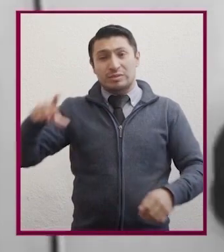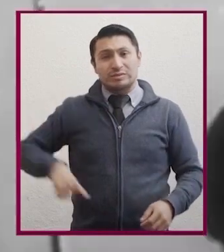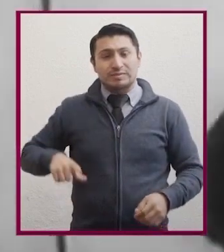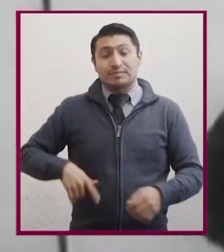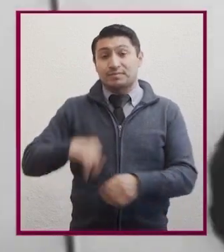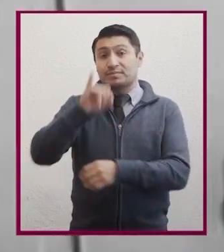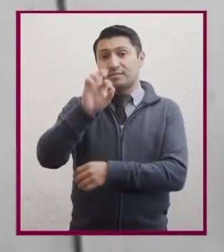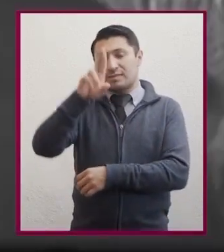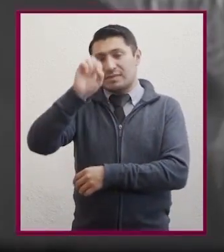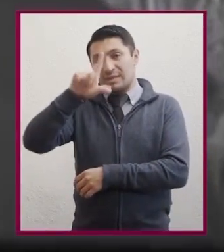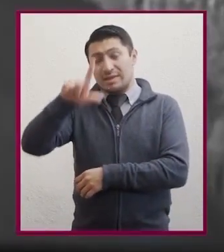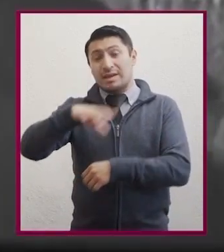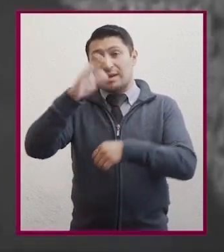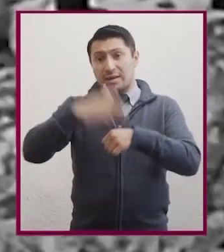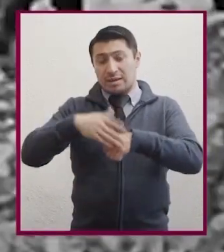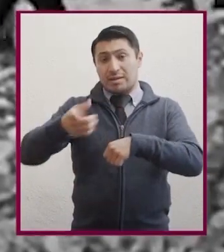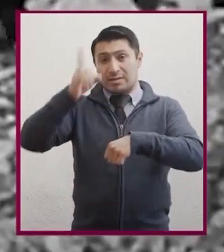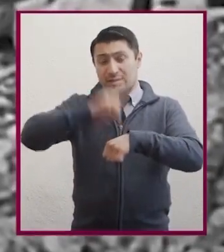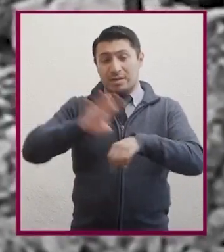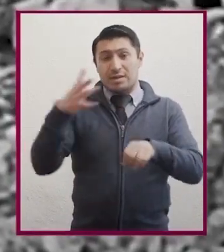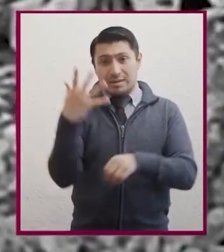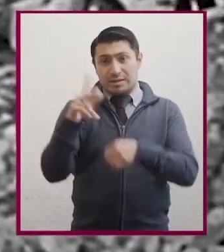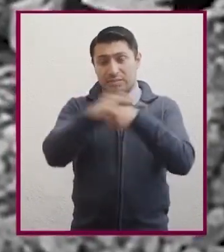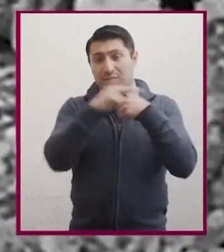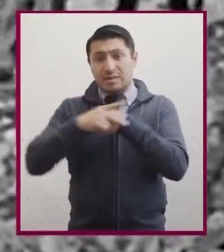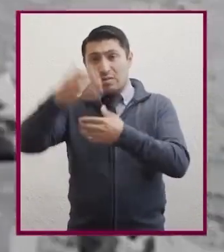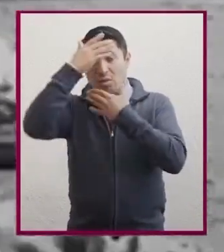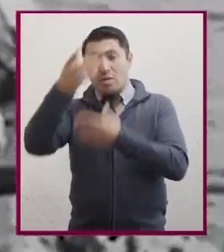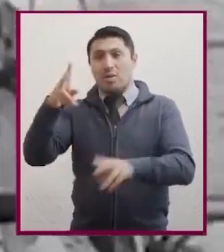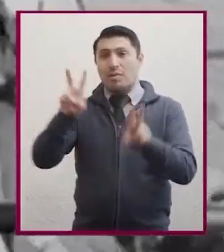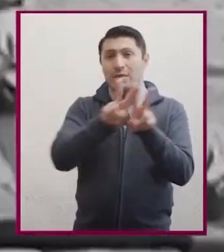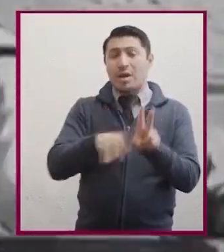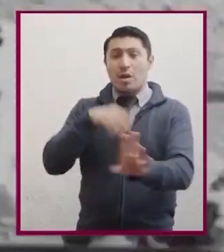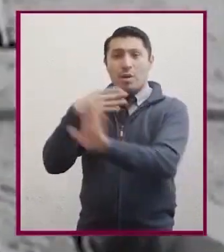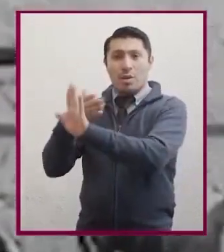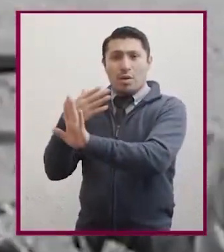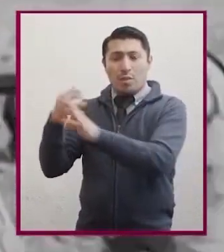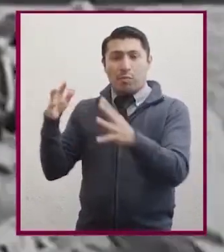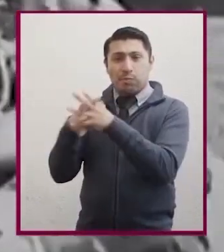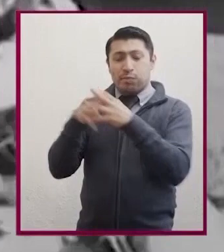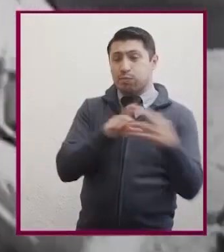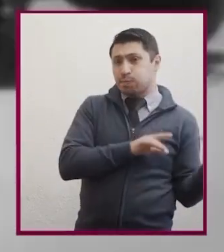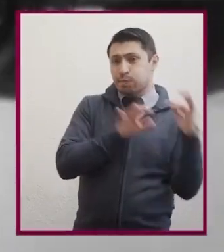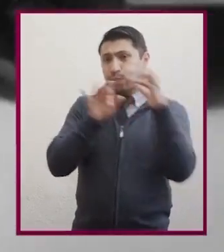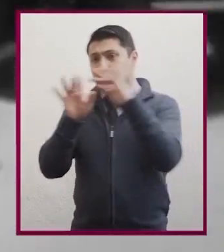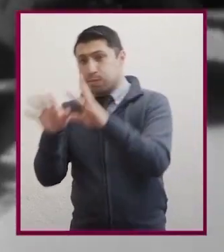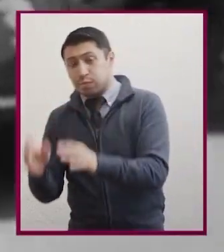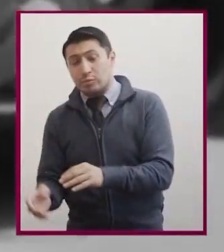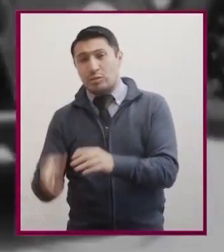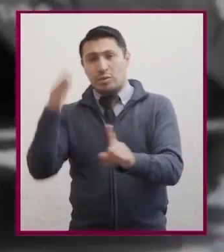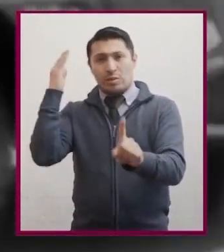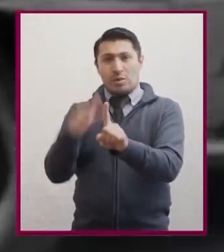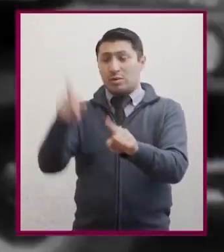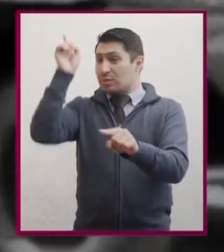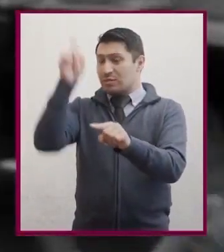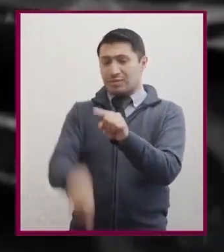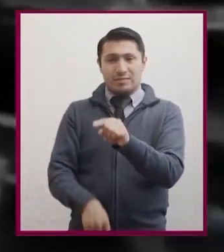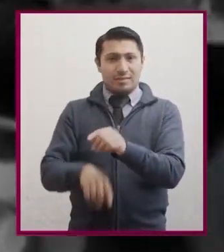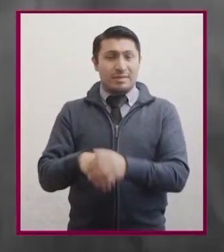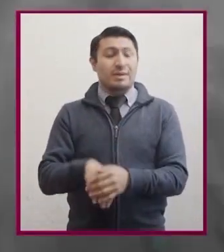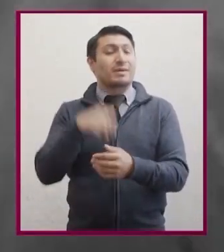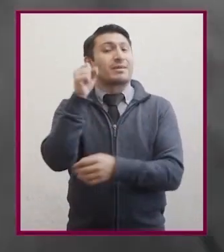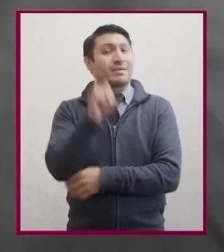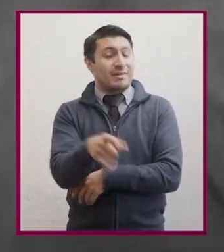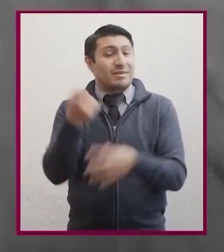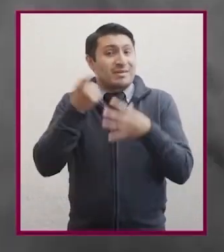al siguiente día, cinco países árabes vecinos le declararon la guerra y lo invadieron con la intención de desaparecerlo.